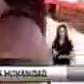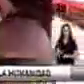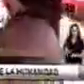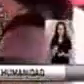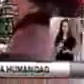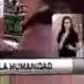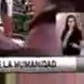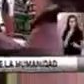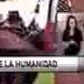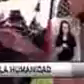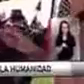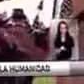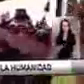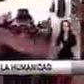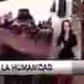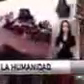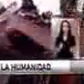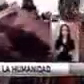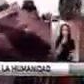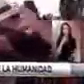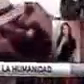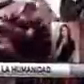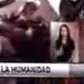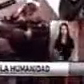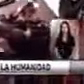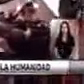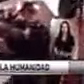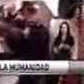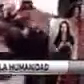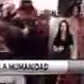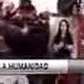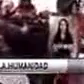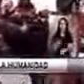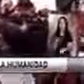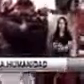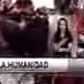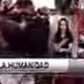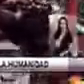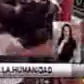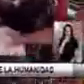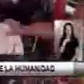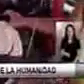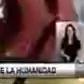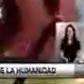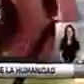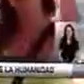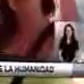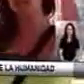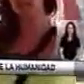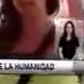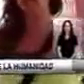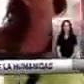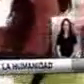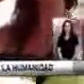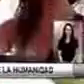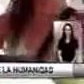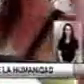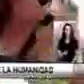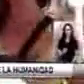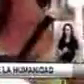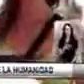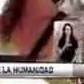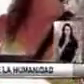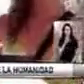Esto no. Bueno, hay diferentes colores. Este entonces, usted dice que me quedaría